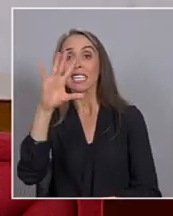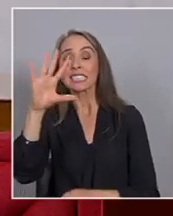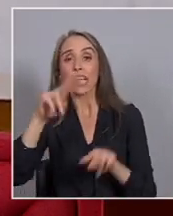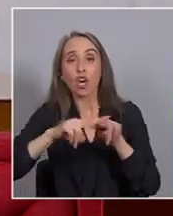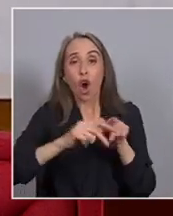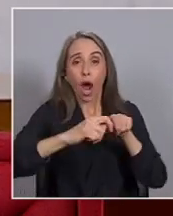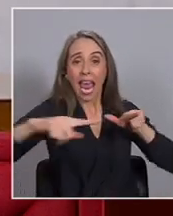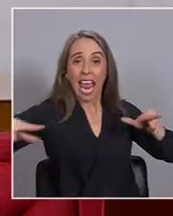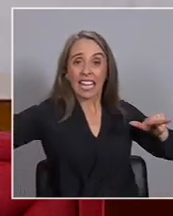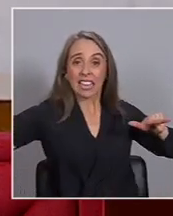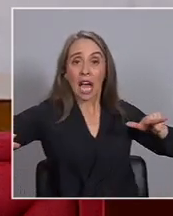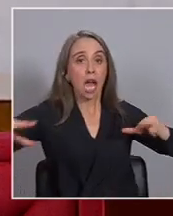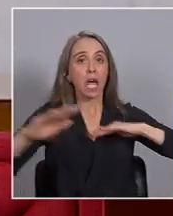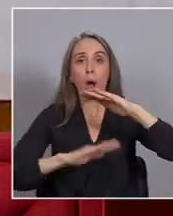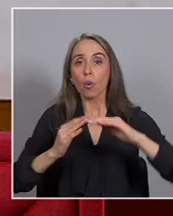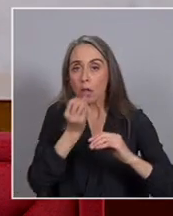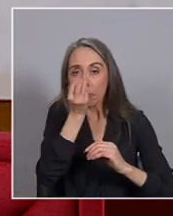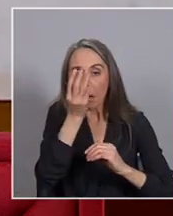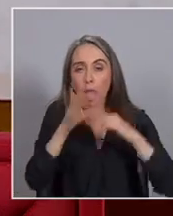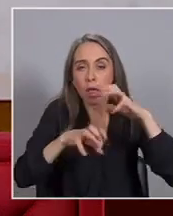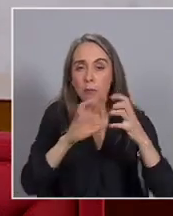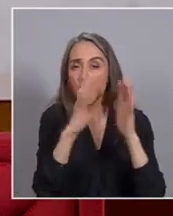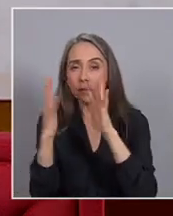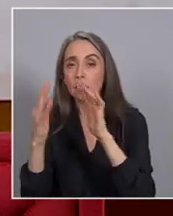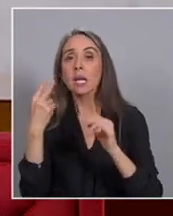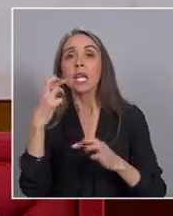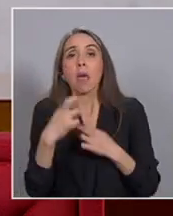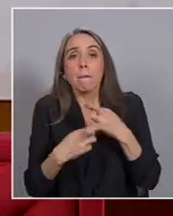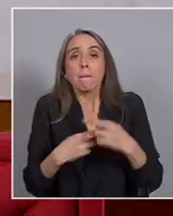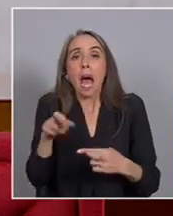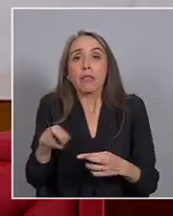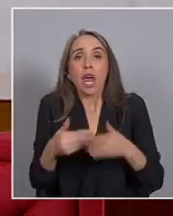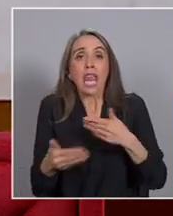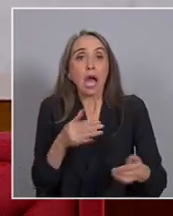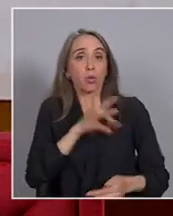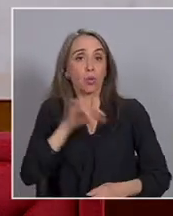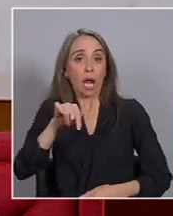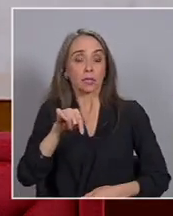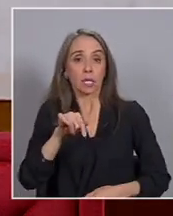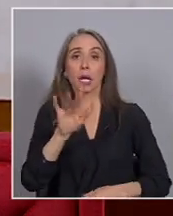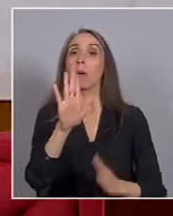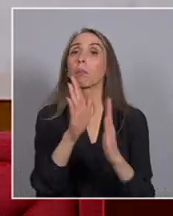374.225 hectáreas al resguardo de la biodiversidad y de nuestro patrimonio natural.